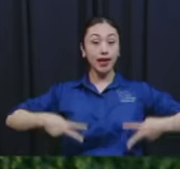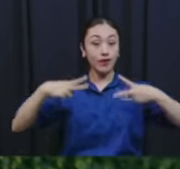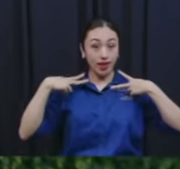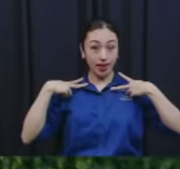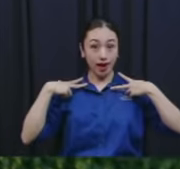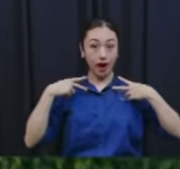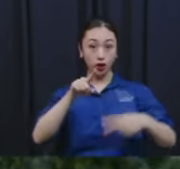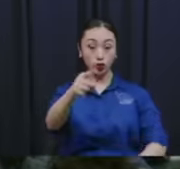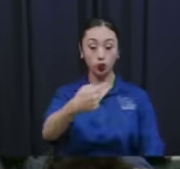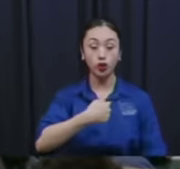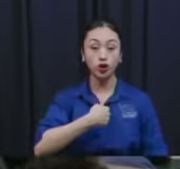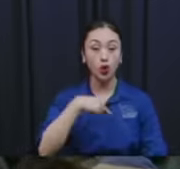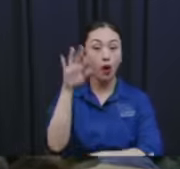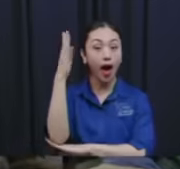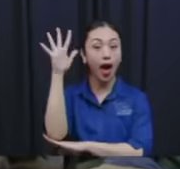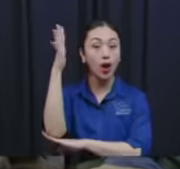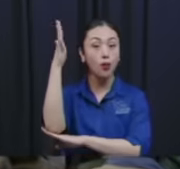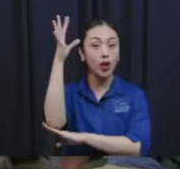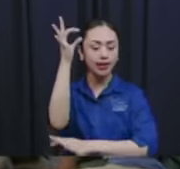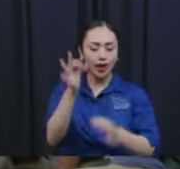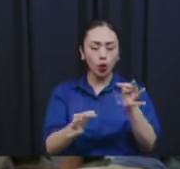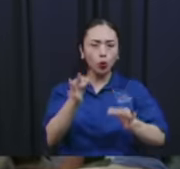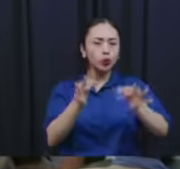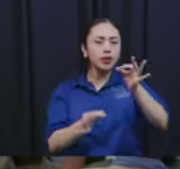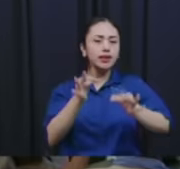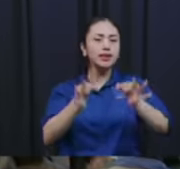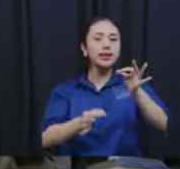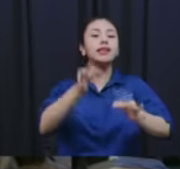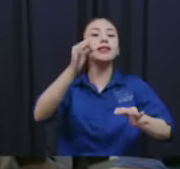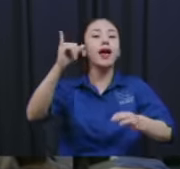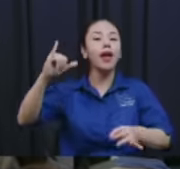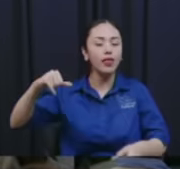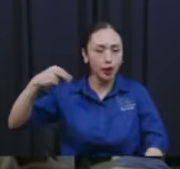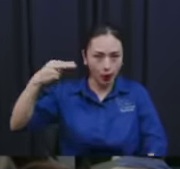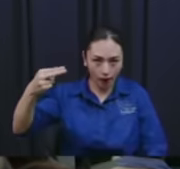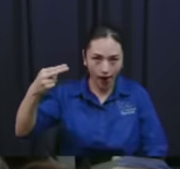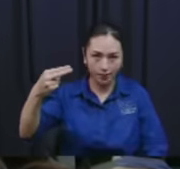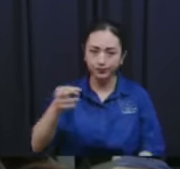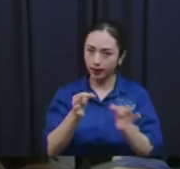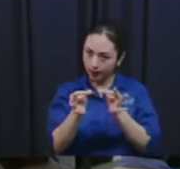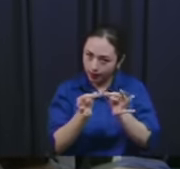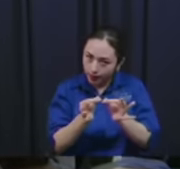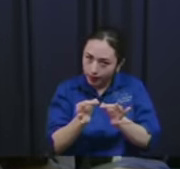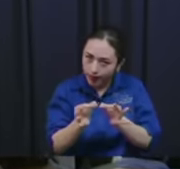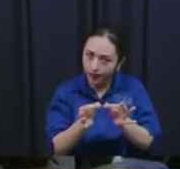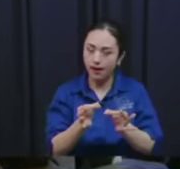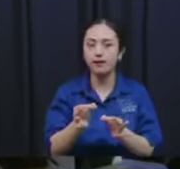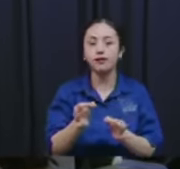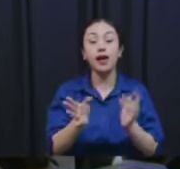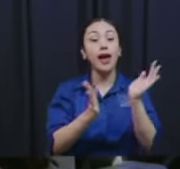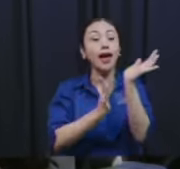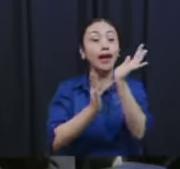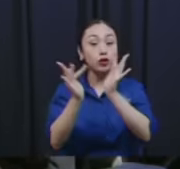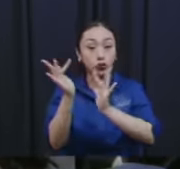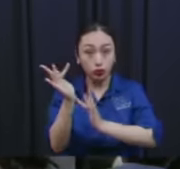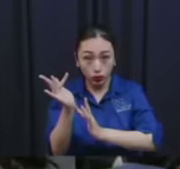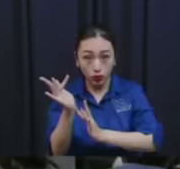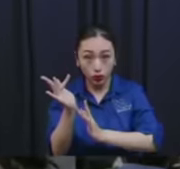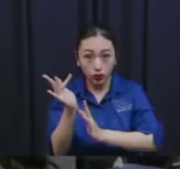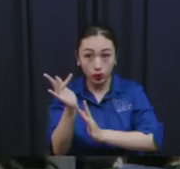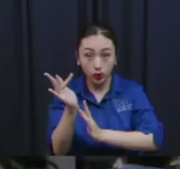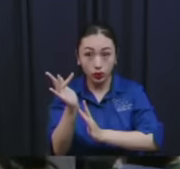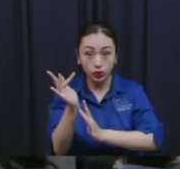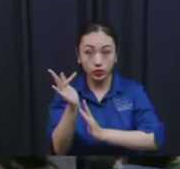justicia plantios de Jehová en otras palabras lo que nos dice es lo que yo soy ustedes tienen que